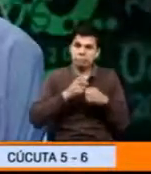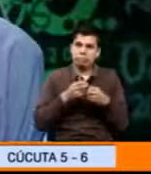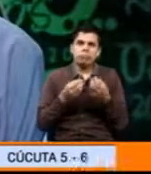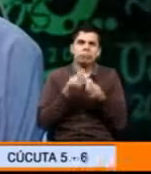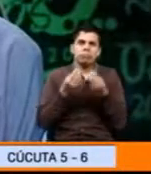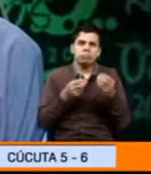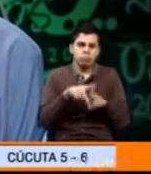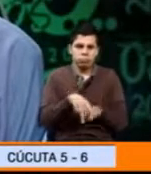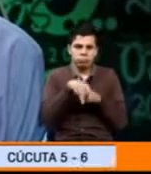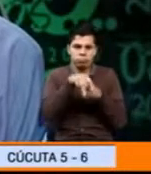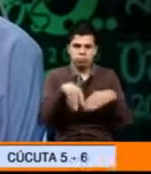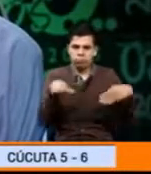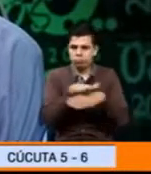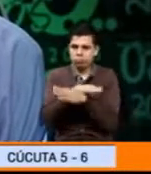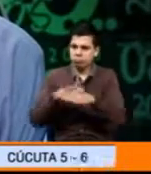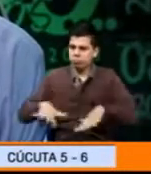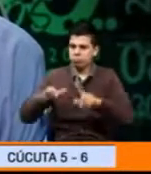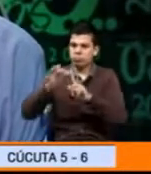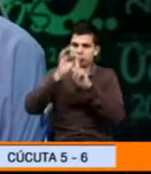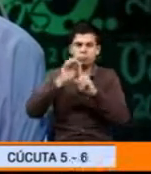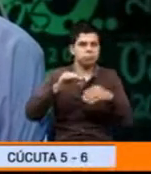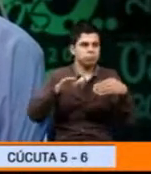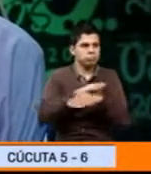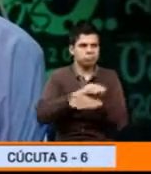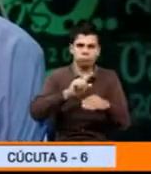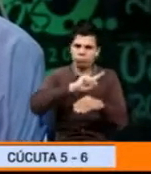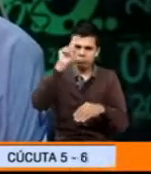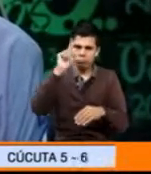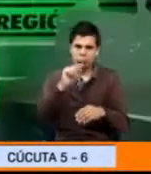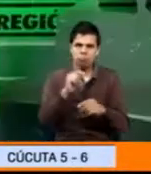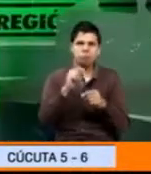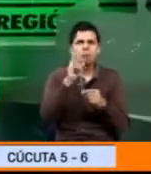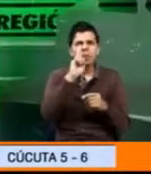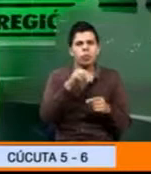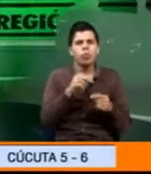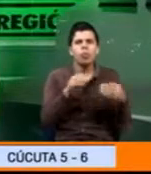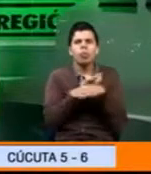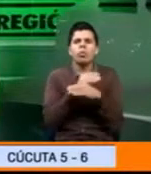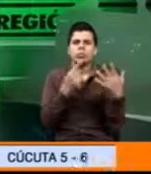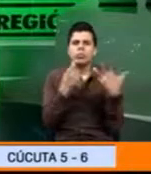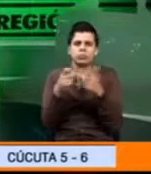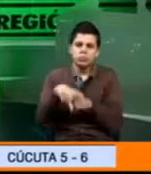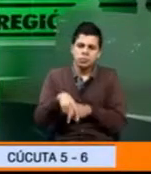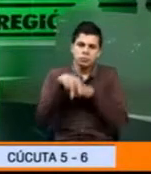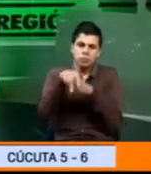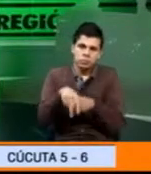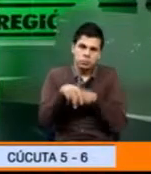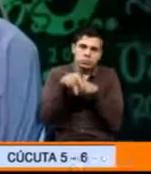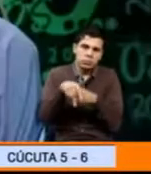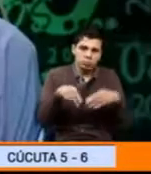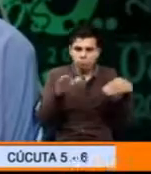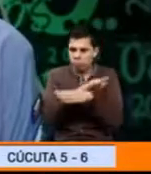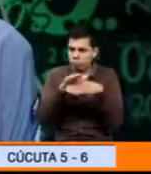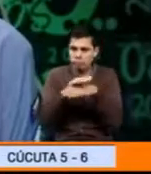entrada de caballos al parque. En una temporada alta de Semana Santa, de junio, podían entrar 600 caballos al parque. Eso nos estaba